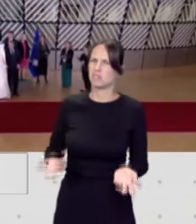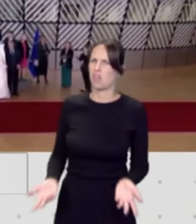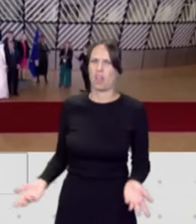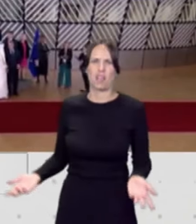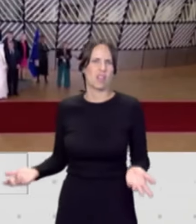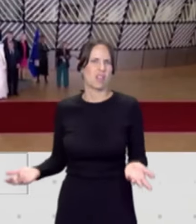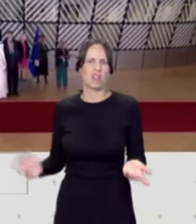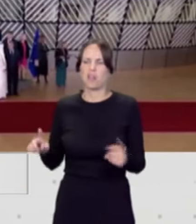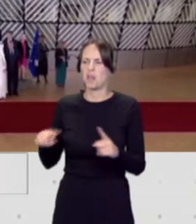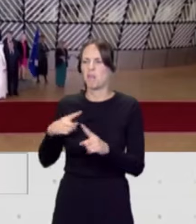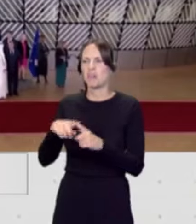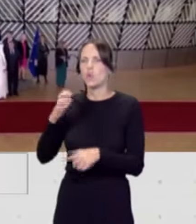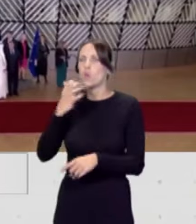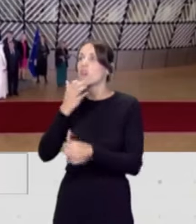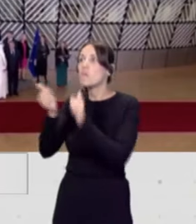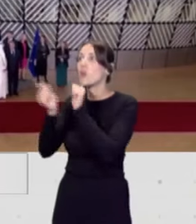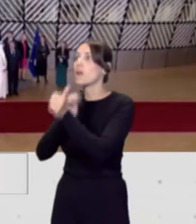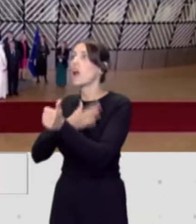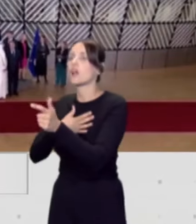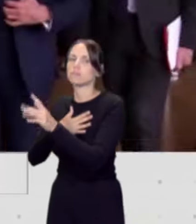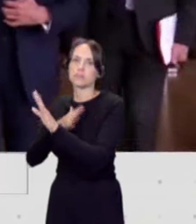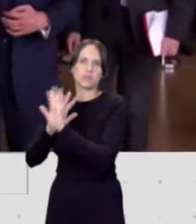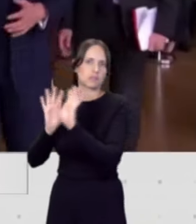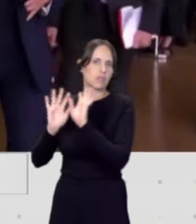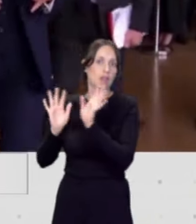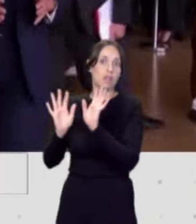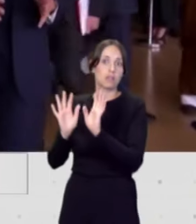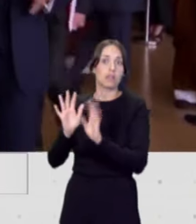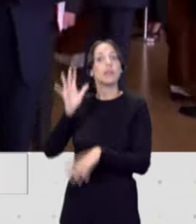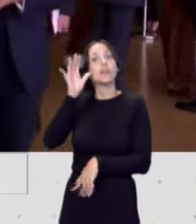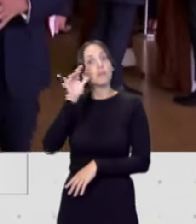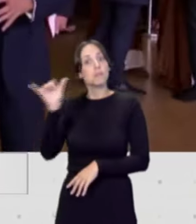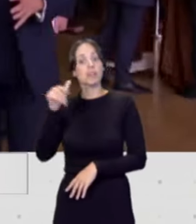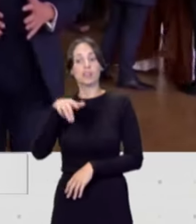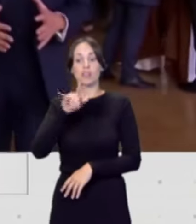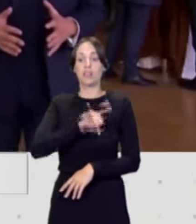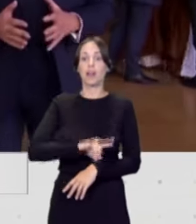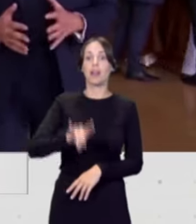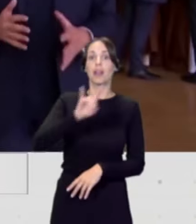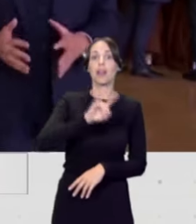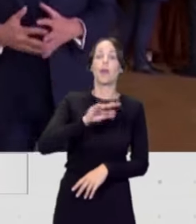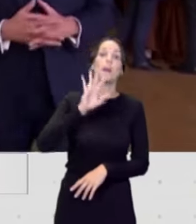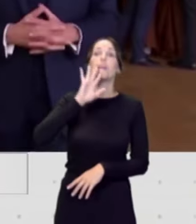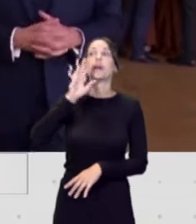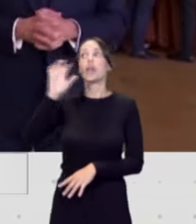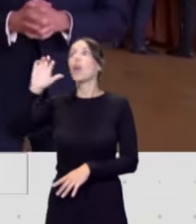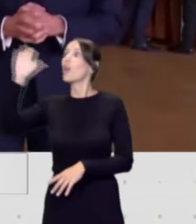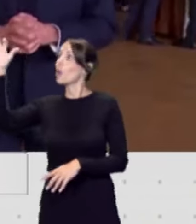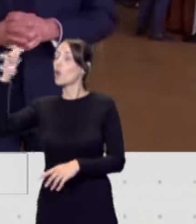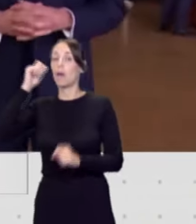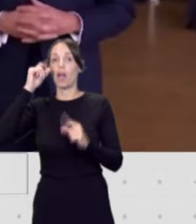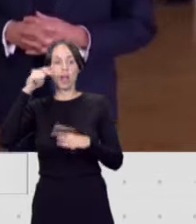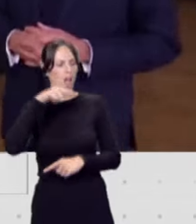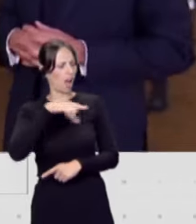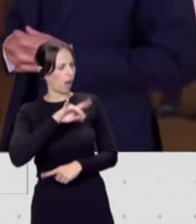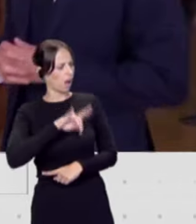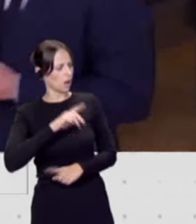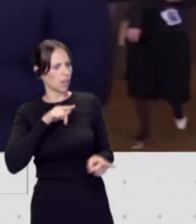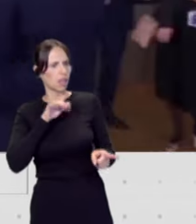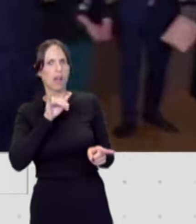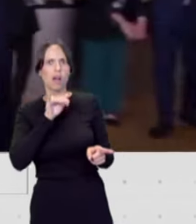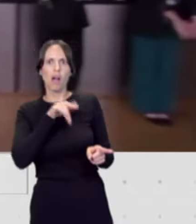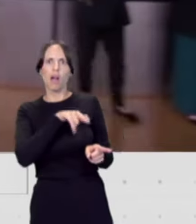ejemplo para nadie. Mientras tanto, Canarias aquí, sí, parece que la Unión Europea ya se va dando cuenta que Canarias existe, que están llegando